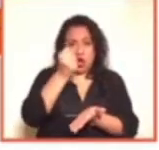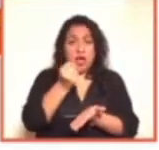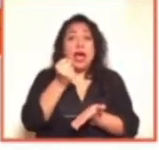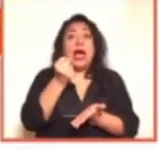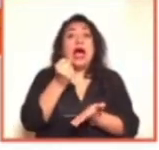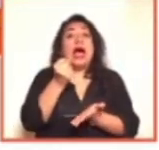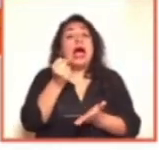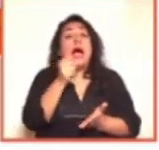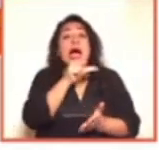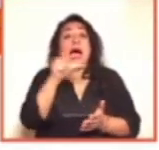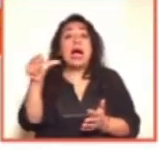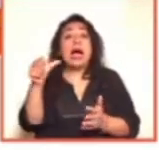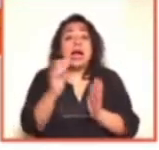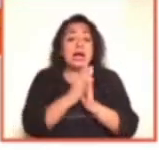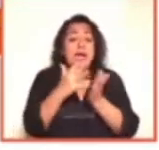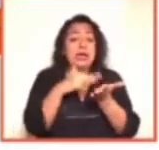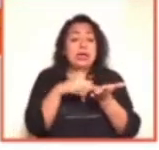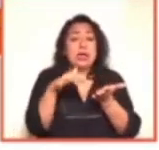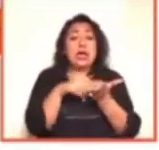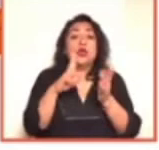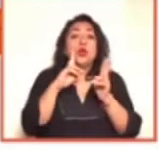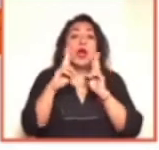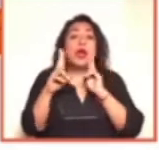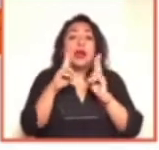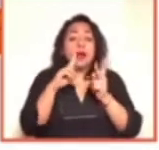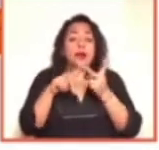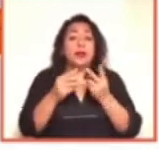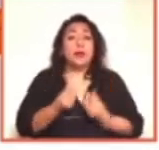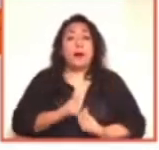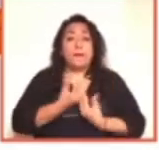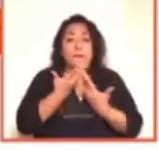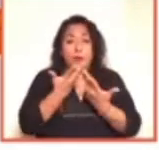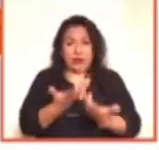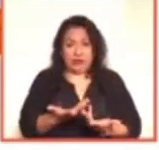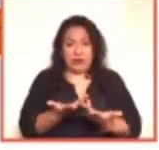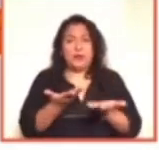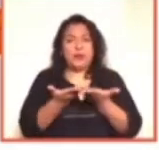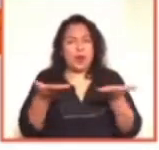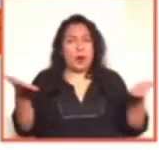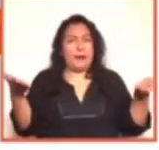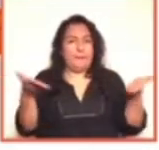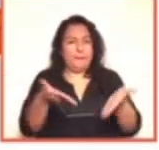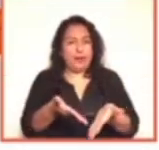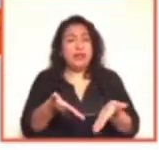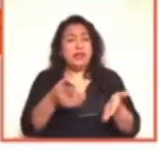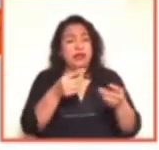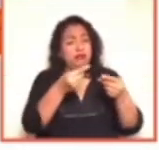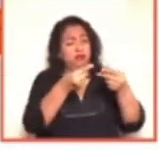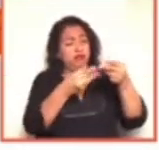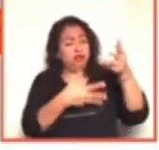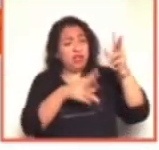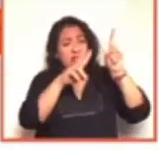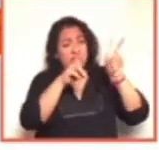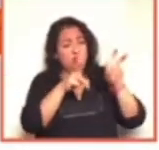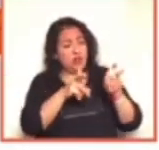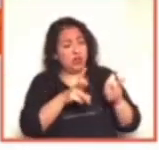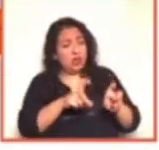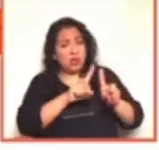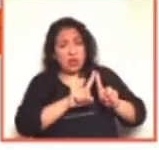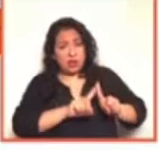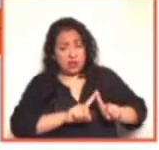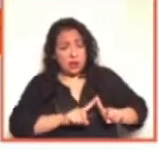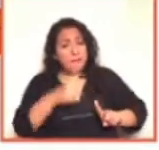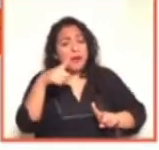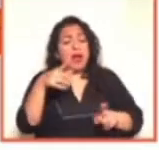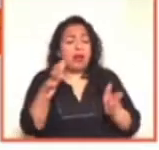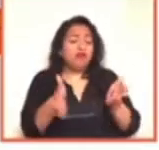todo a la literatura, a la narrativa y a la poesía. Ahora nos presenta una gran diversidad de títulos para disfrutar a lo